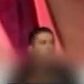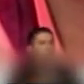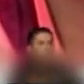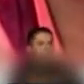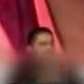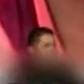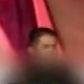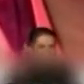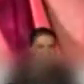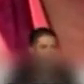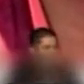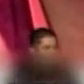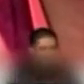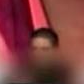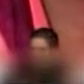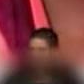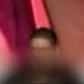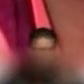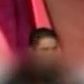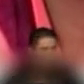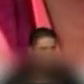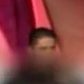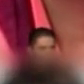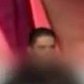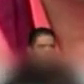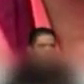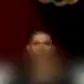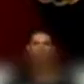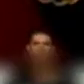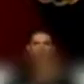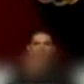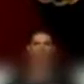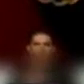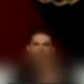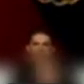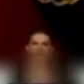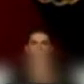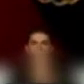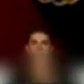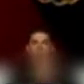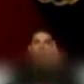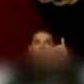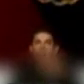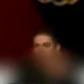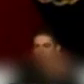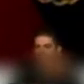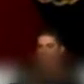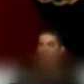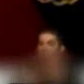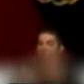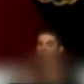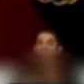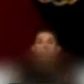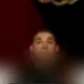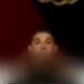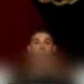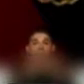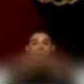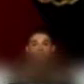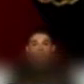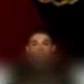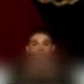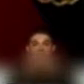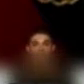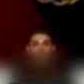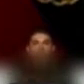la medida de hecho en cada uno de nuestros territorios, por la libertad. El presidente Lenín Moreno y el líder de la CONAIE, Jaime